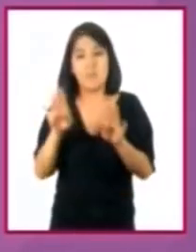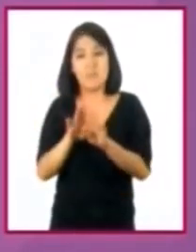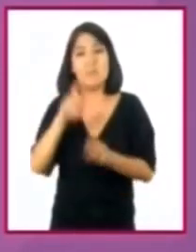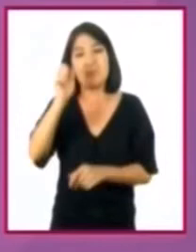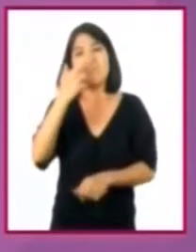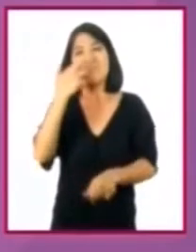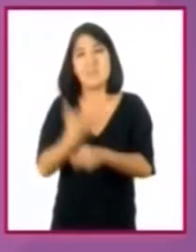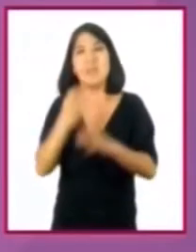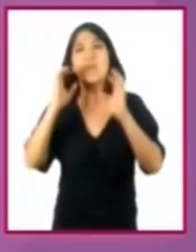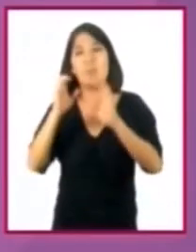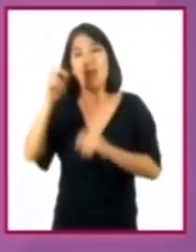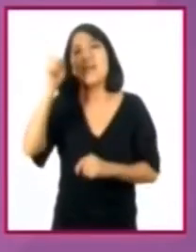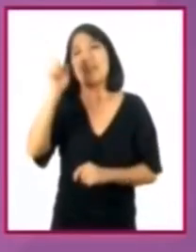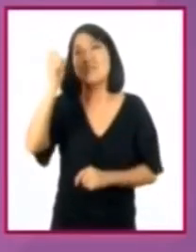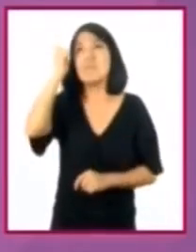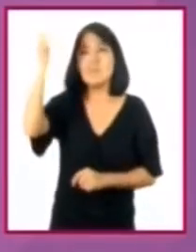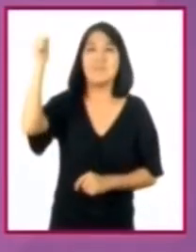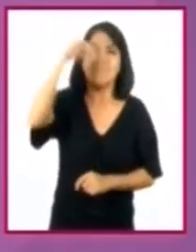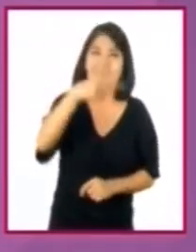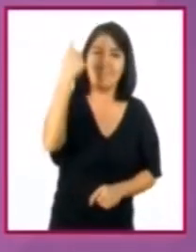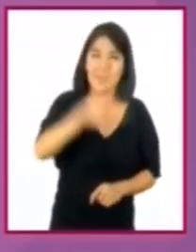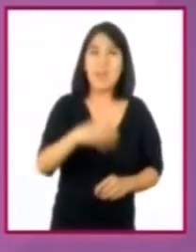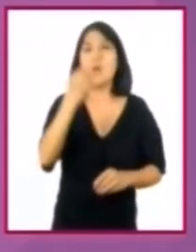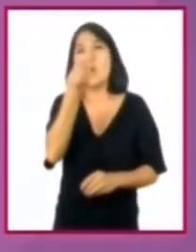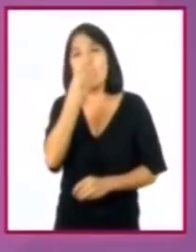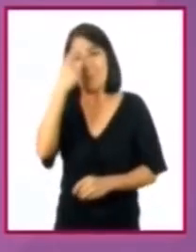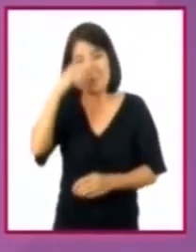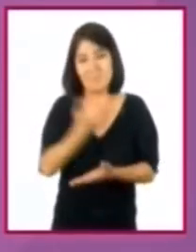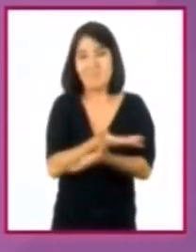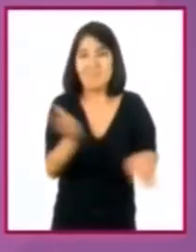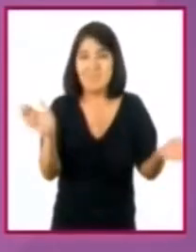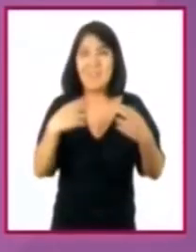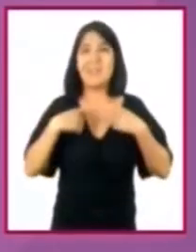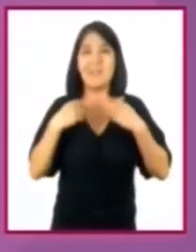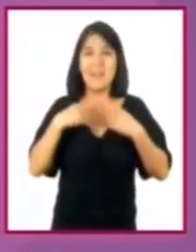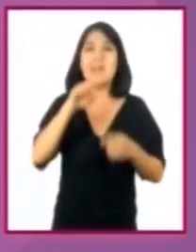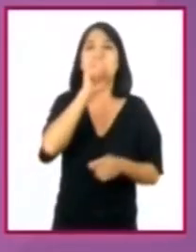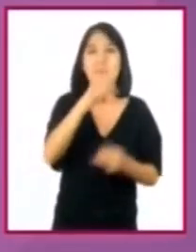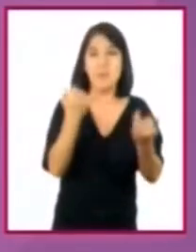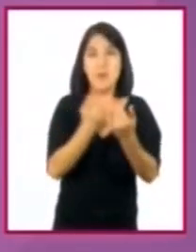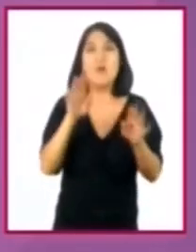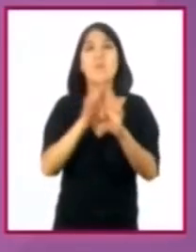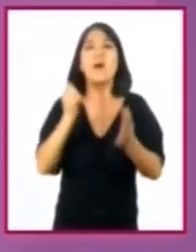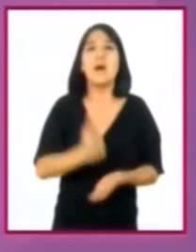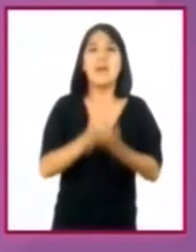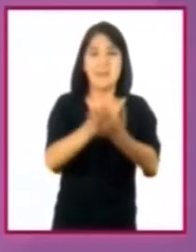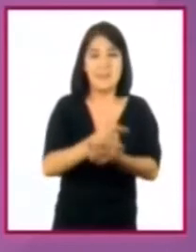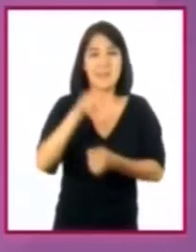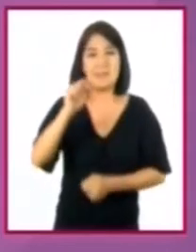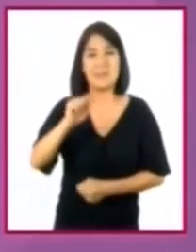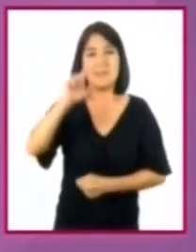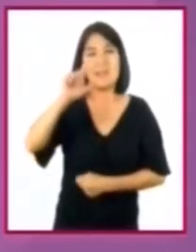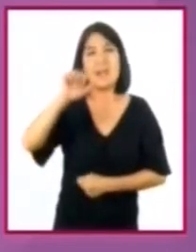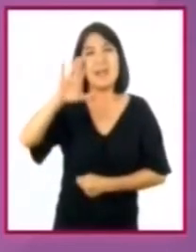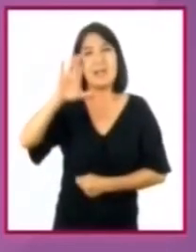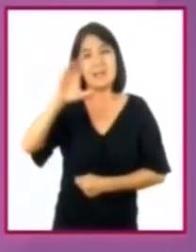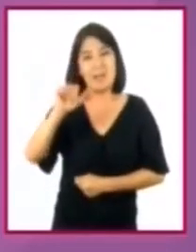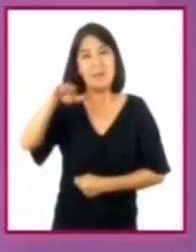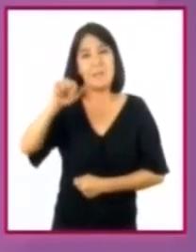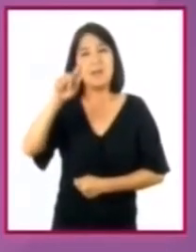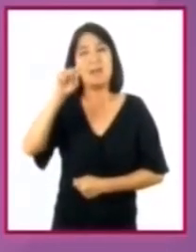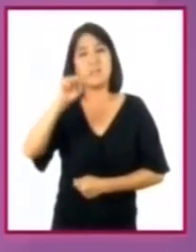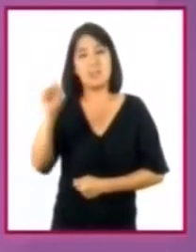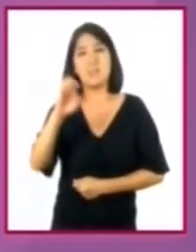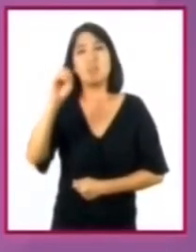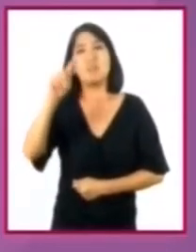dioses y darles comida y regalos. Nosotros los auxiliábamos y nos llamaban Tlamacastoton, pequeños sacerdotes.